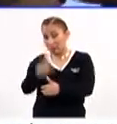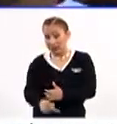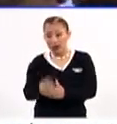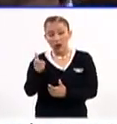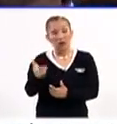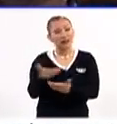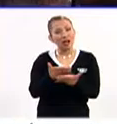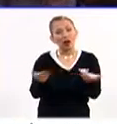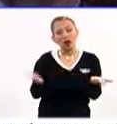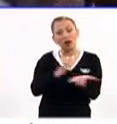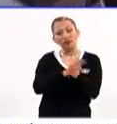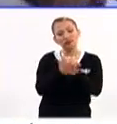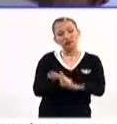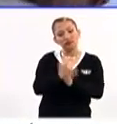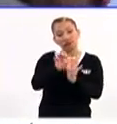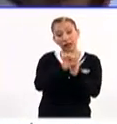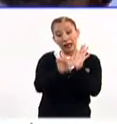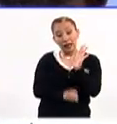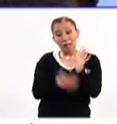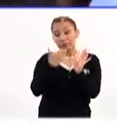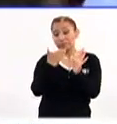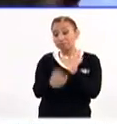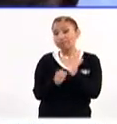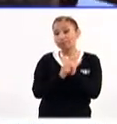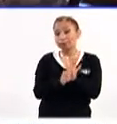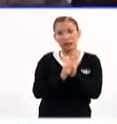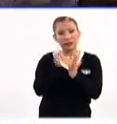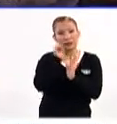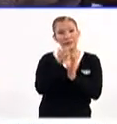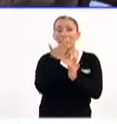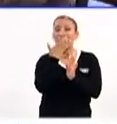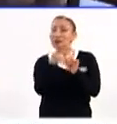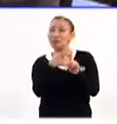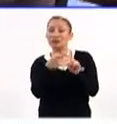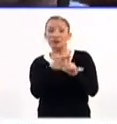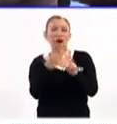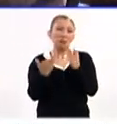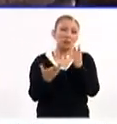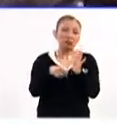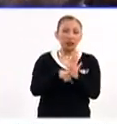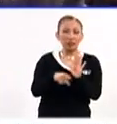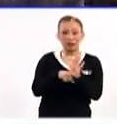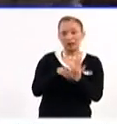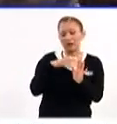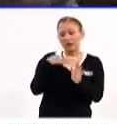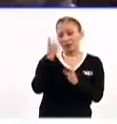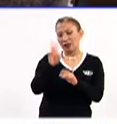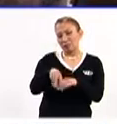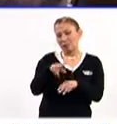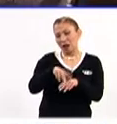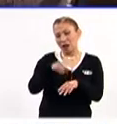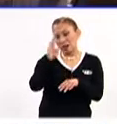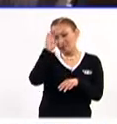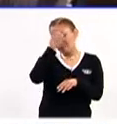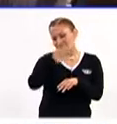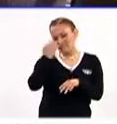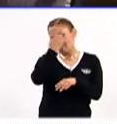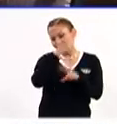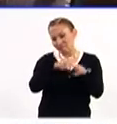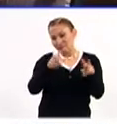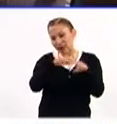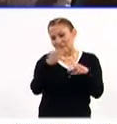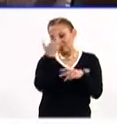país y que se ha convertido en un emblema no siempre de lo mejor y que pues merece la pena ser analizado y